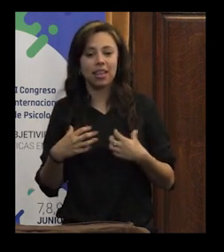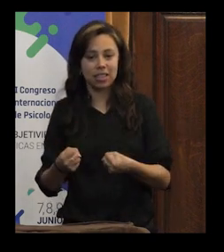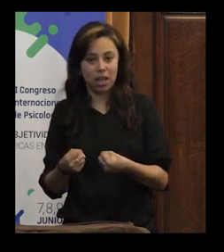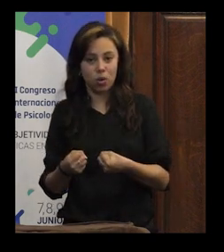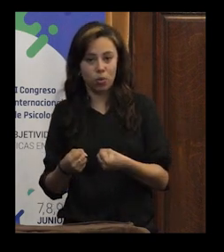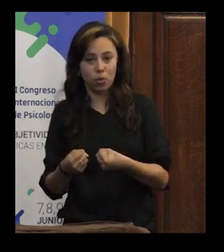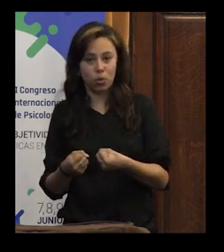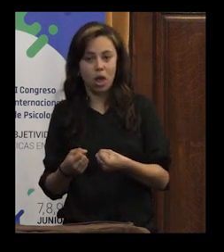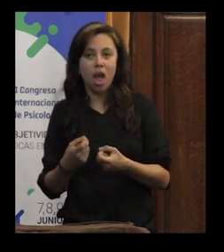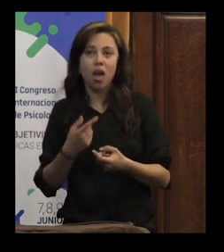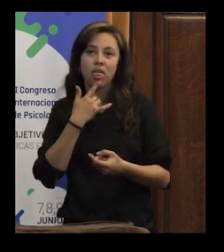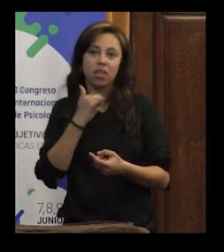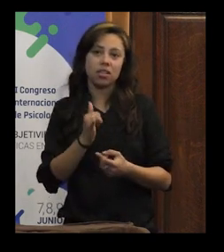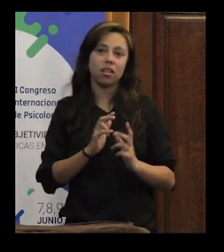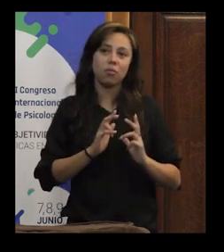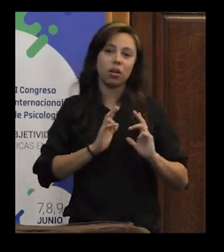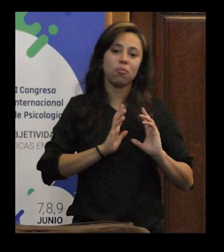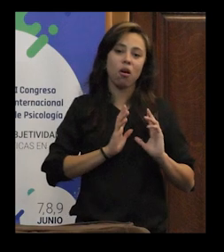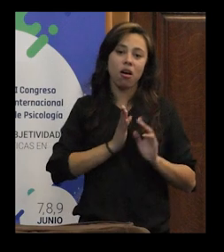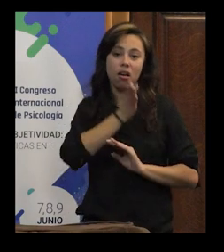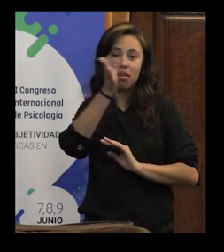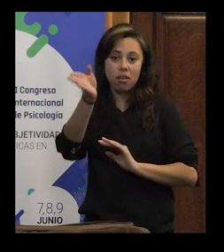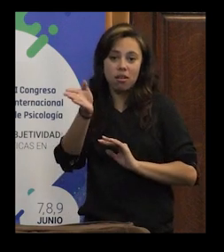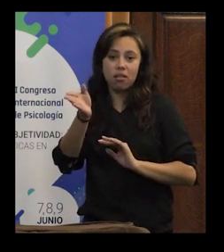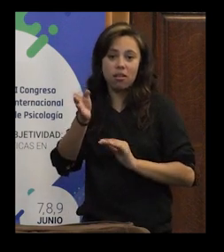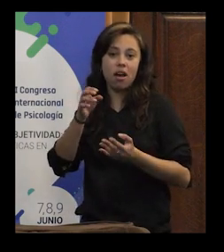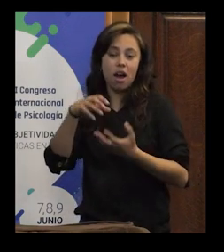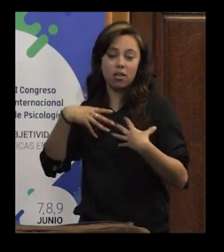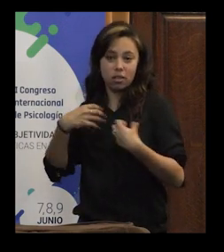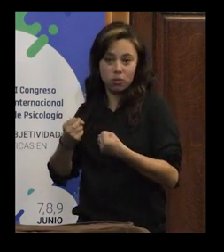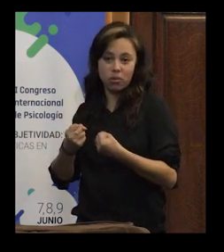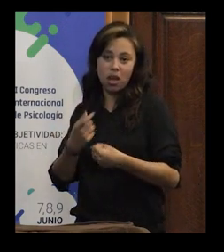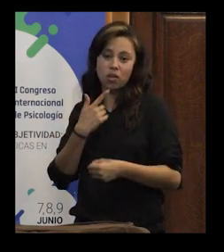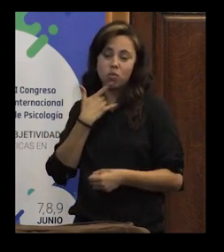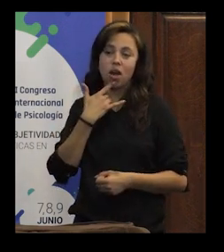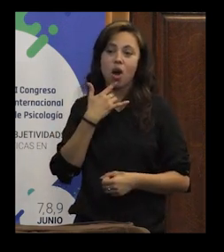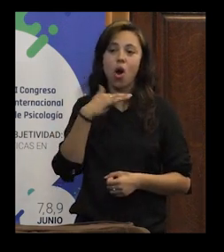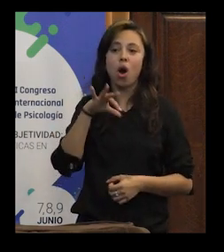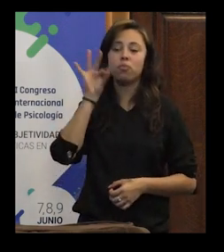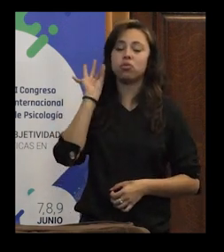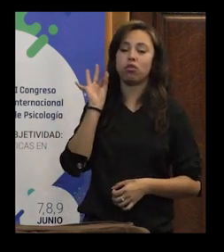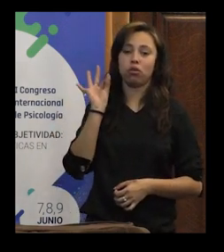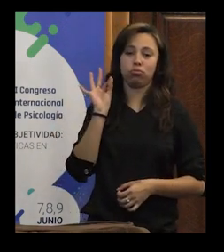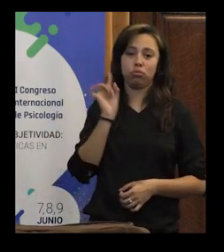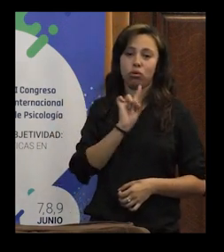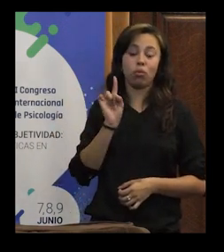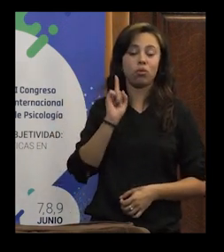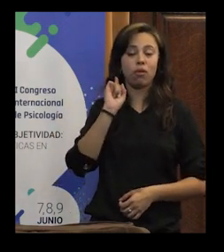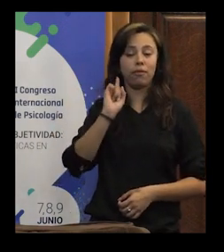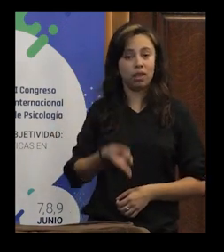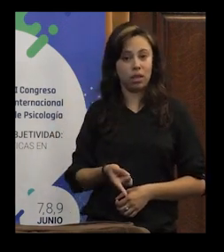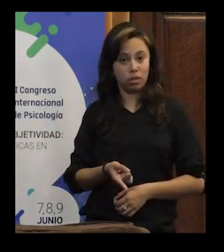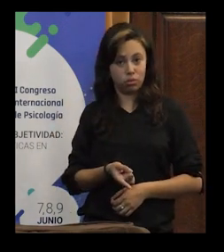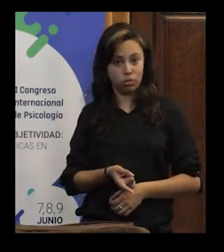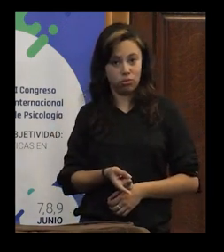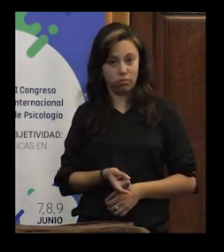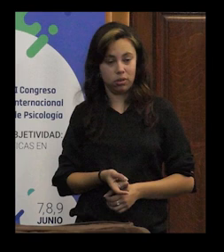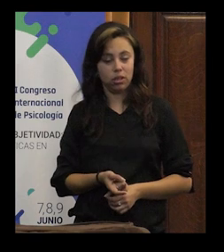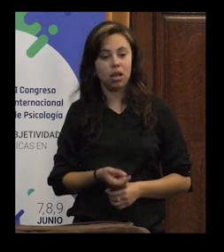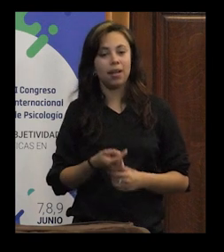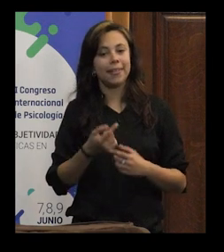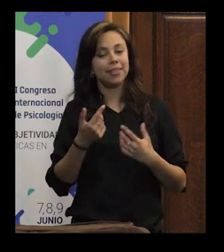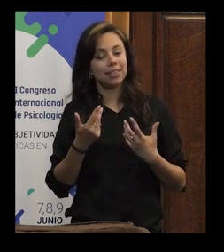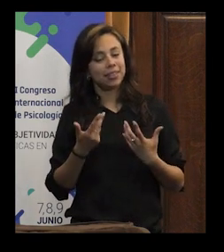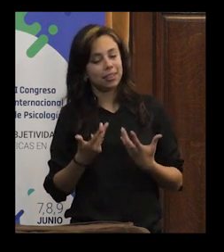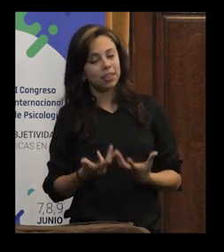como opciones y concluye, por tanto, con una pequeña historia en que ella cuenta